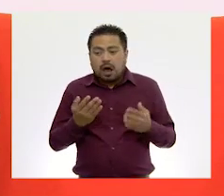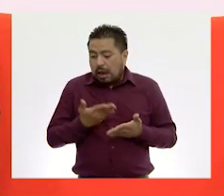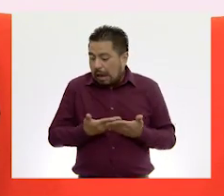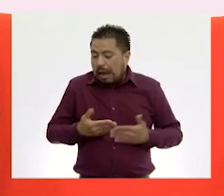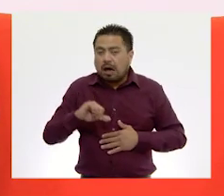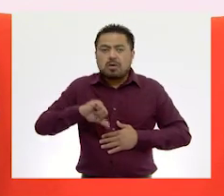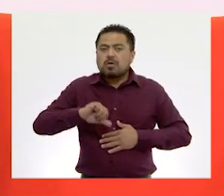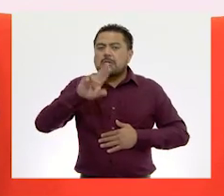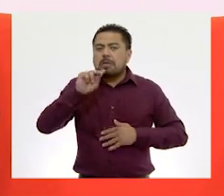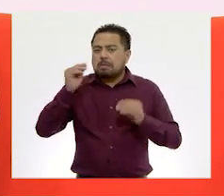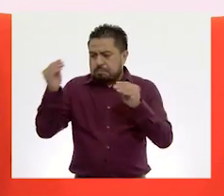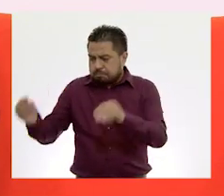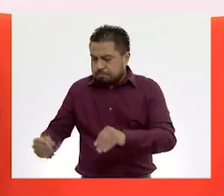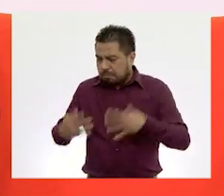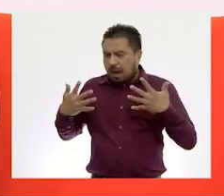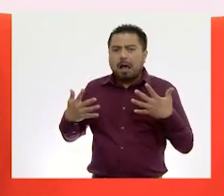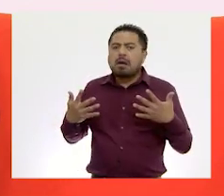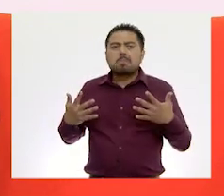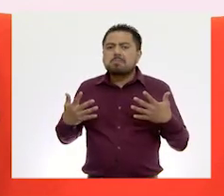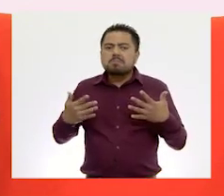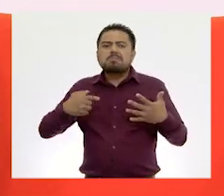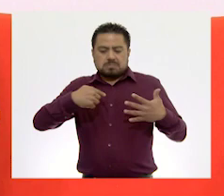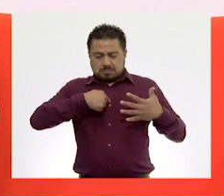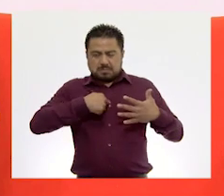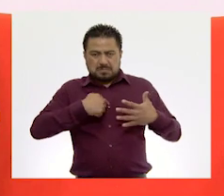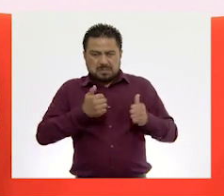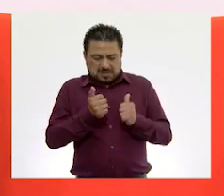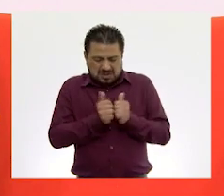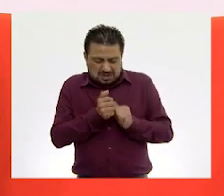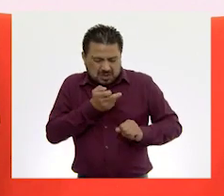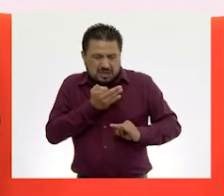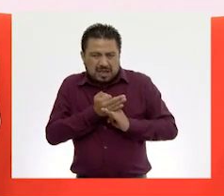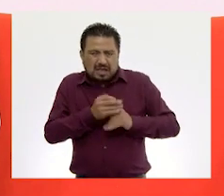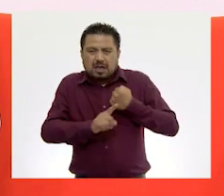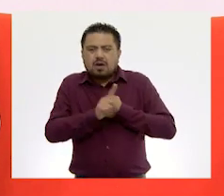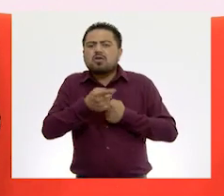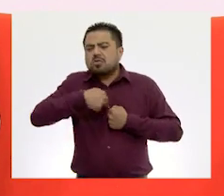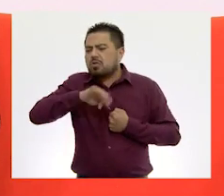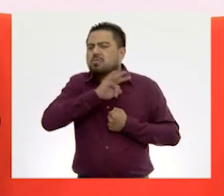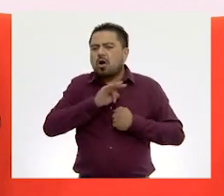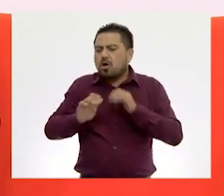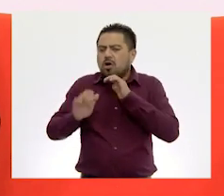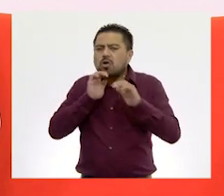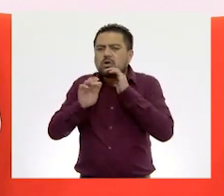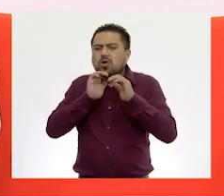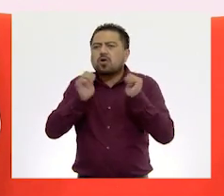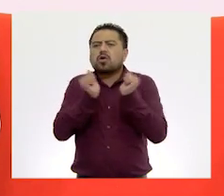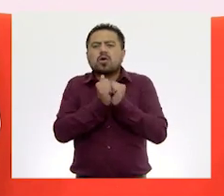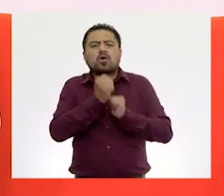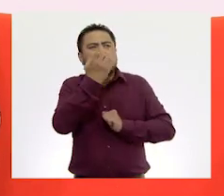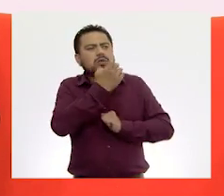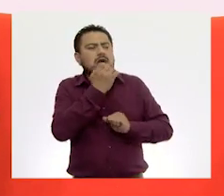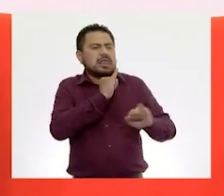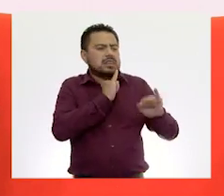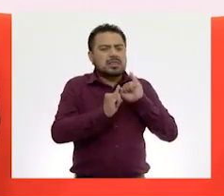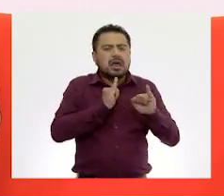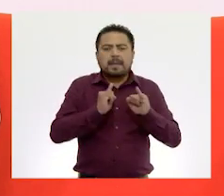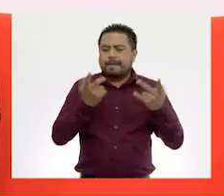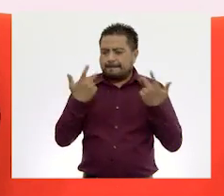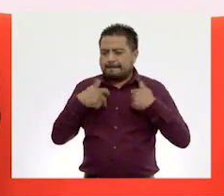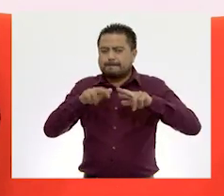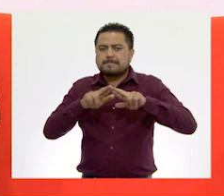de hoy. No nos dejan, a pesar de que estamos en esa situación, nosotros podemos comunicarnos a la escuela con el intérprete, con la